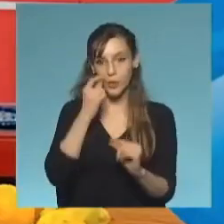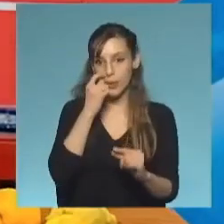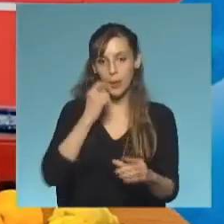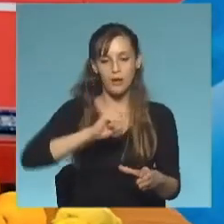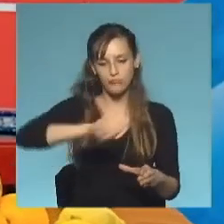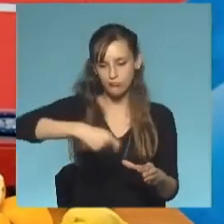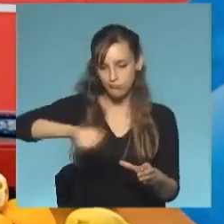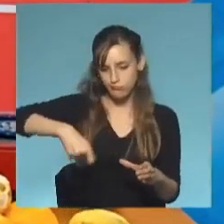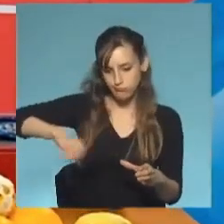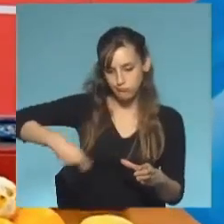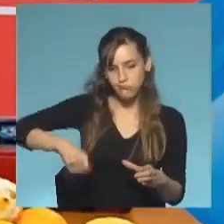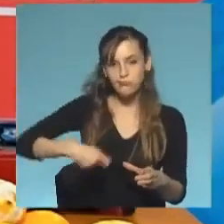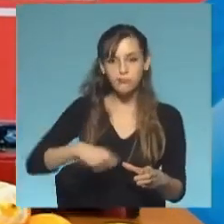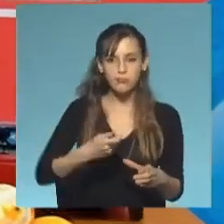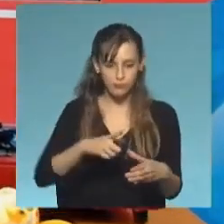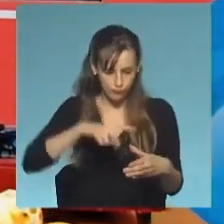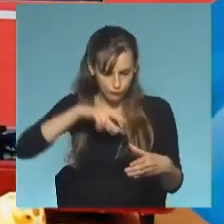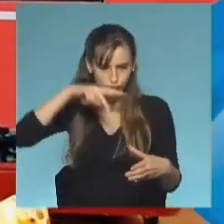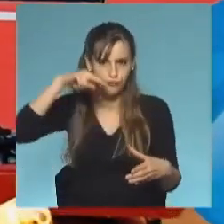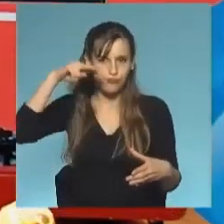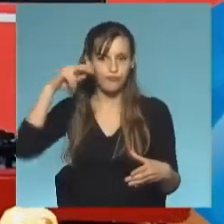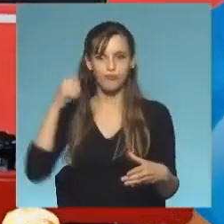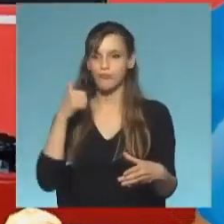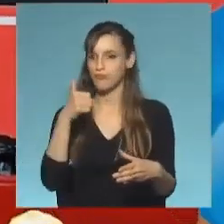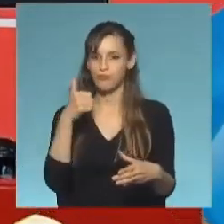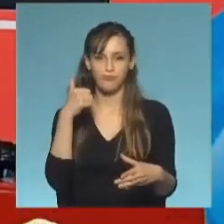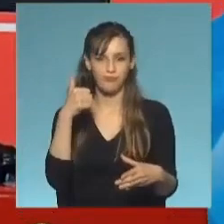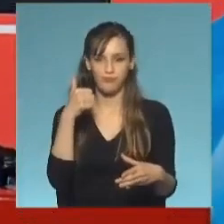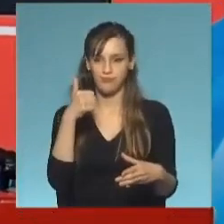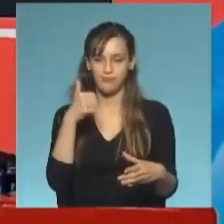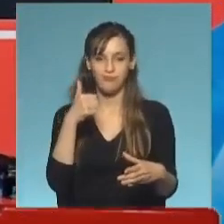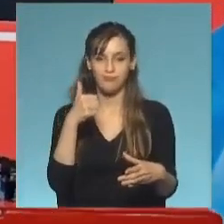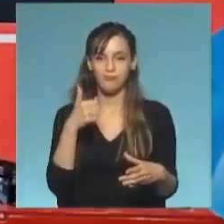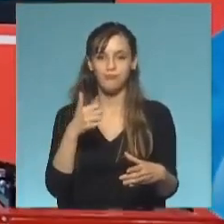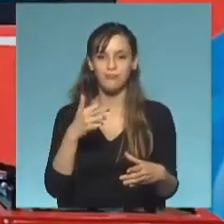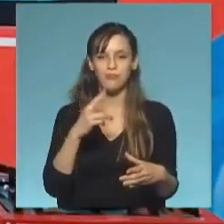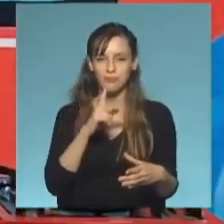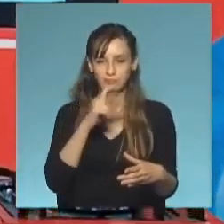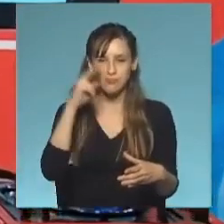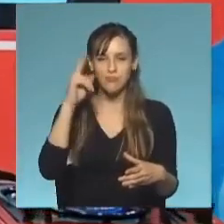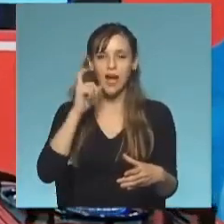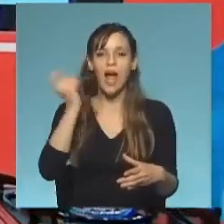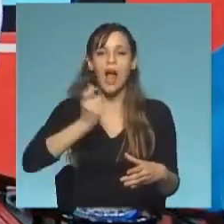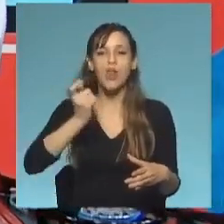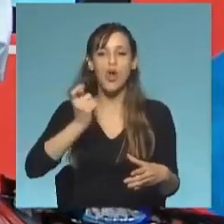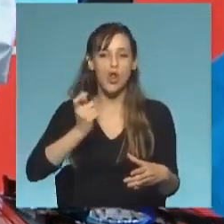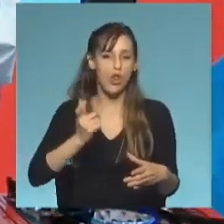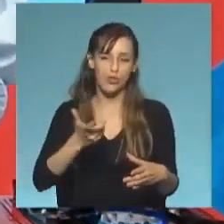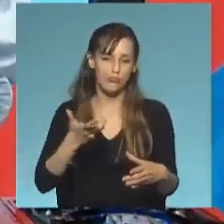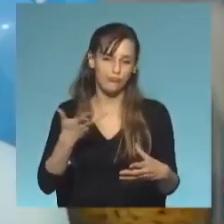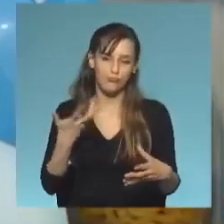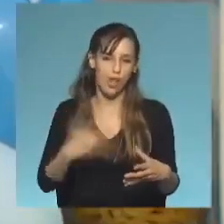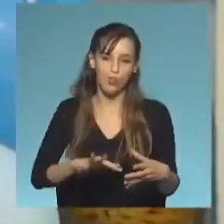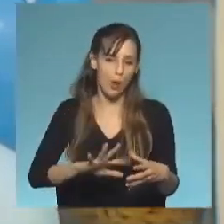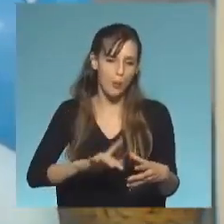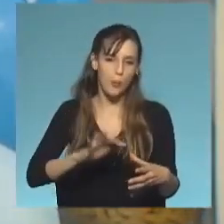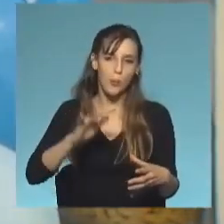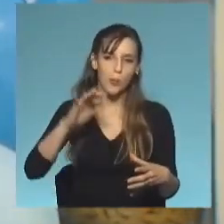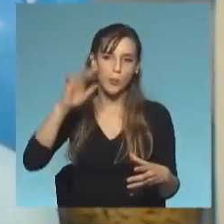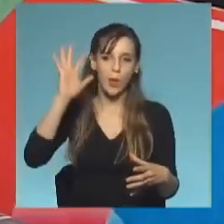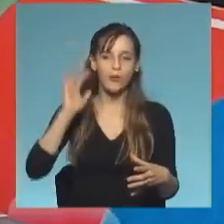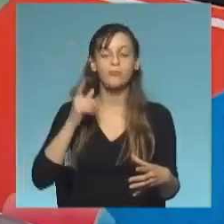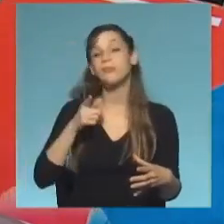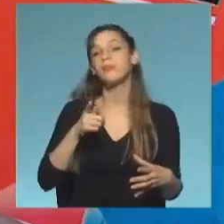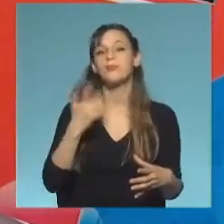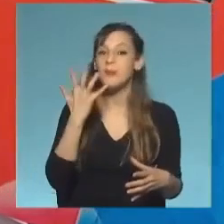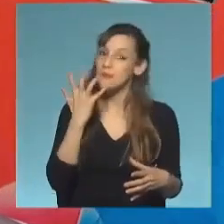está. Se siente ya el alcohol como se empieza a volatilizar. Entonces ahí se está disolviendo bien. Me encanta